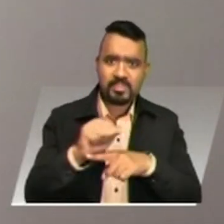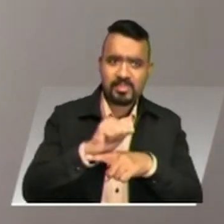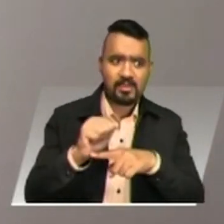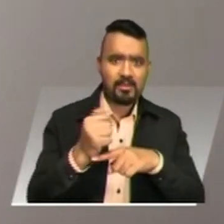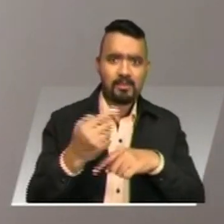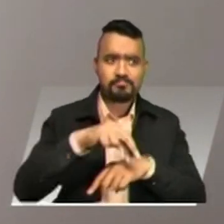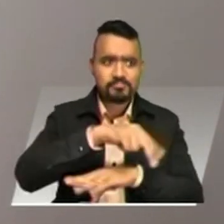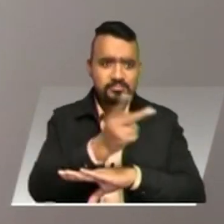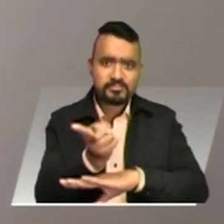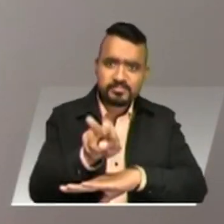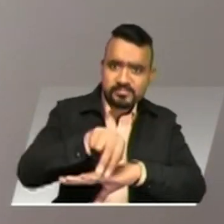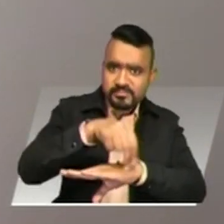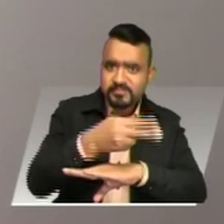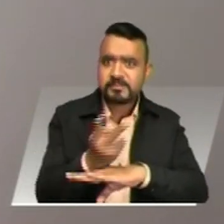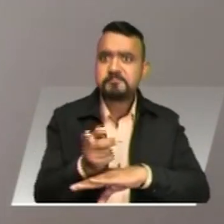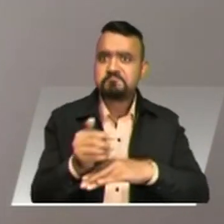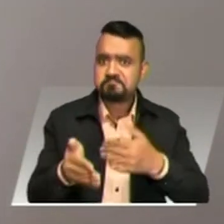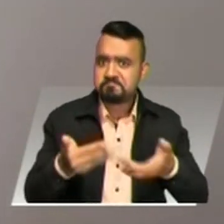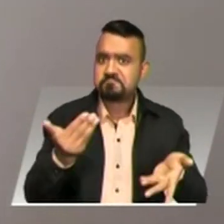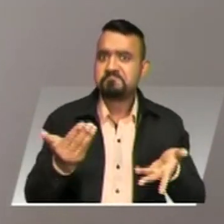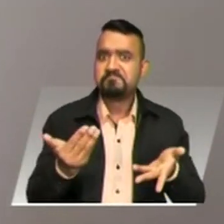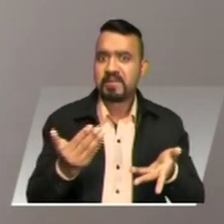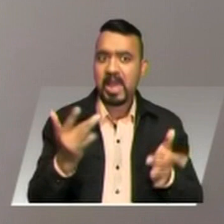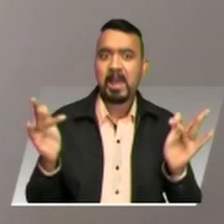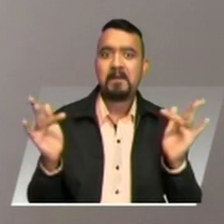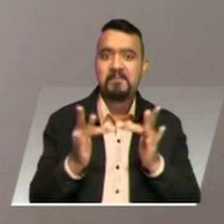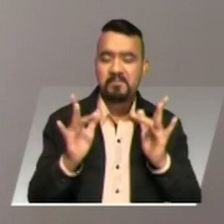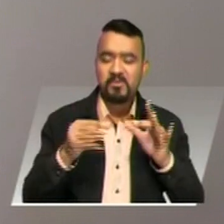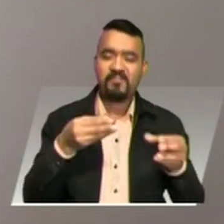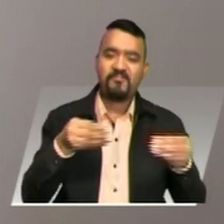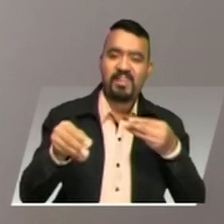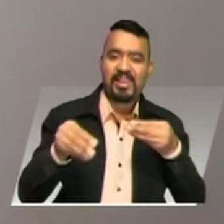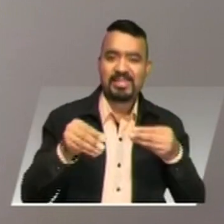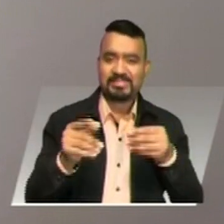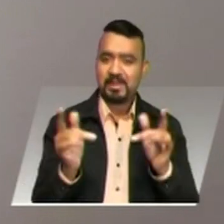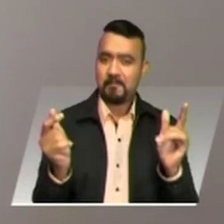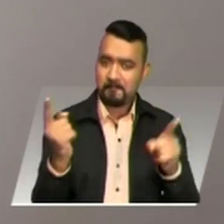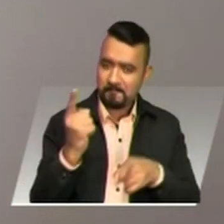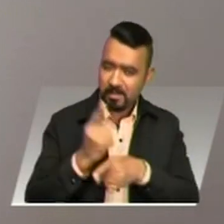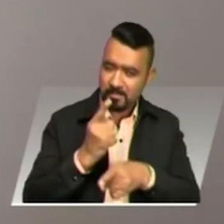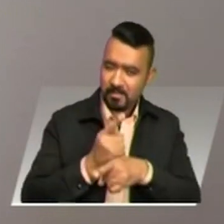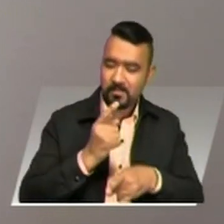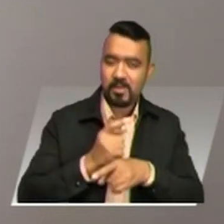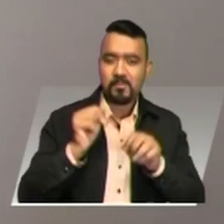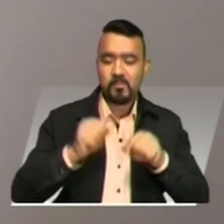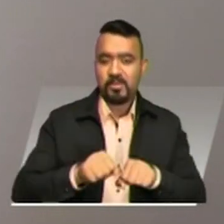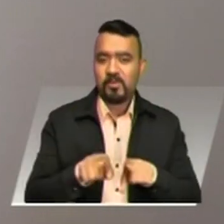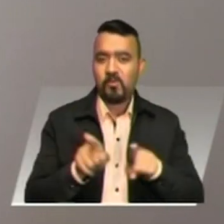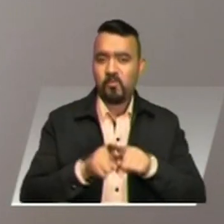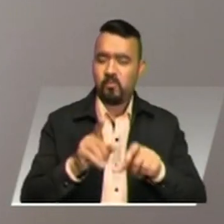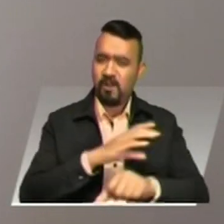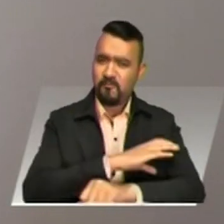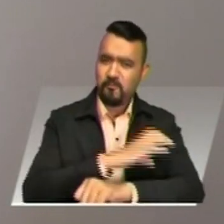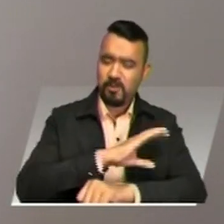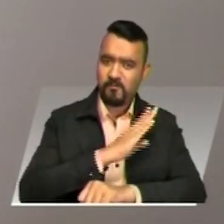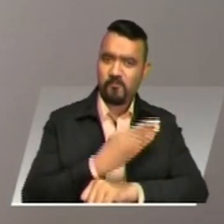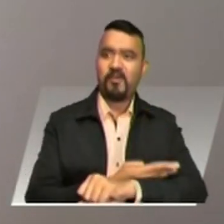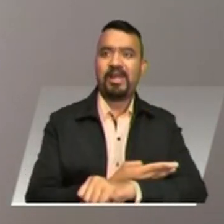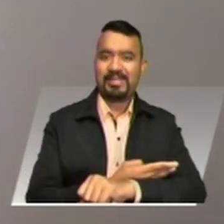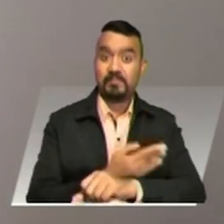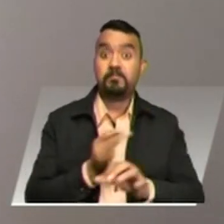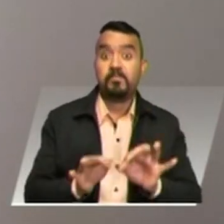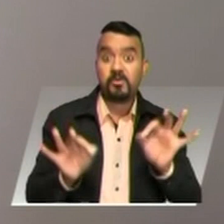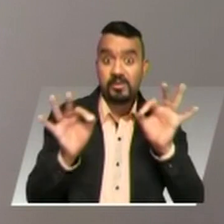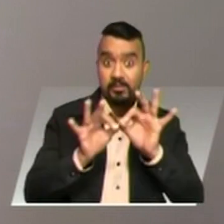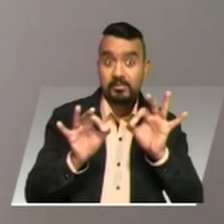y podemos hacer nuestros ejercicios con total flexibilidad total potencia total fuerza sin temor a que se